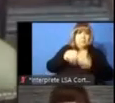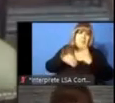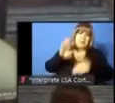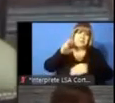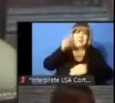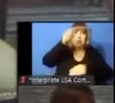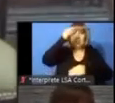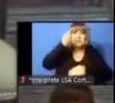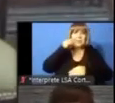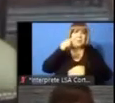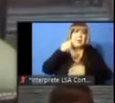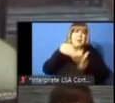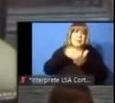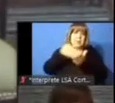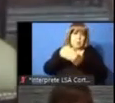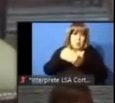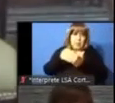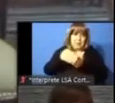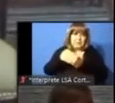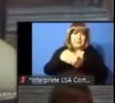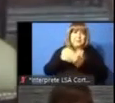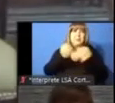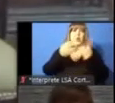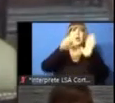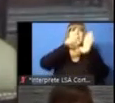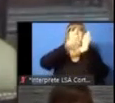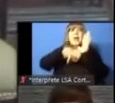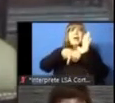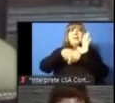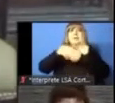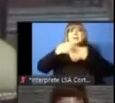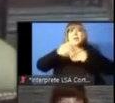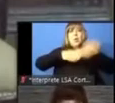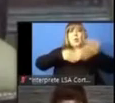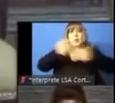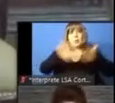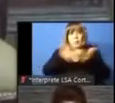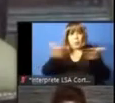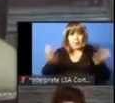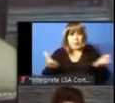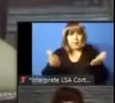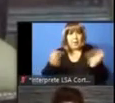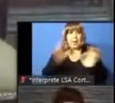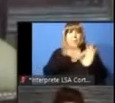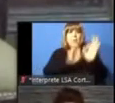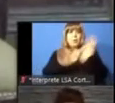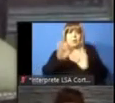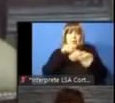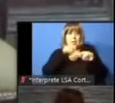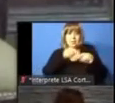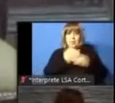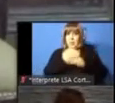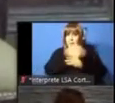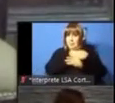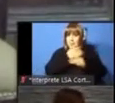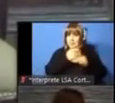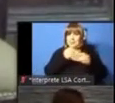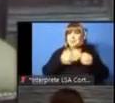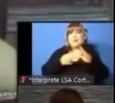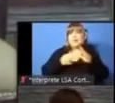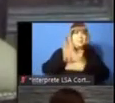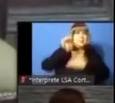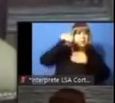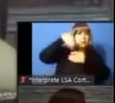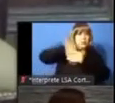pesos en lo que es el plan de obras públicas, el proyecto inicial que se había votado en